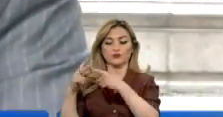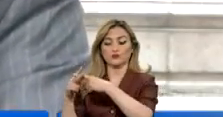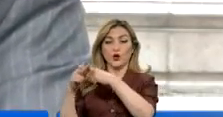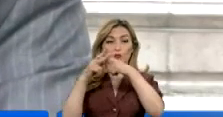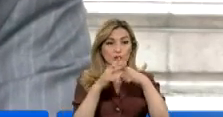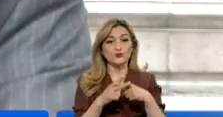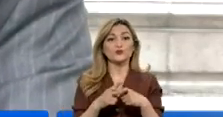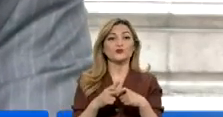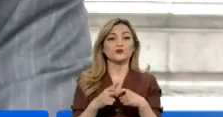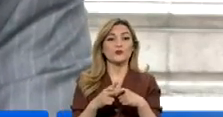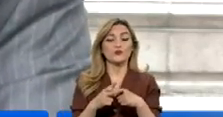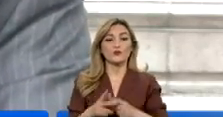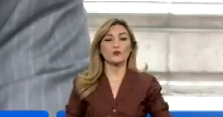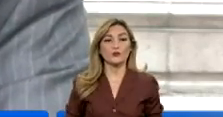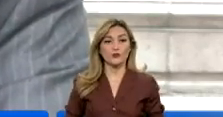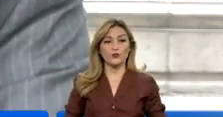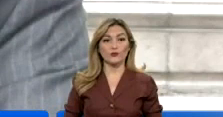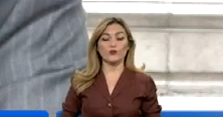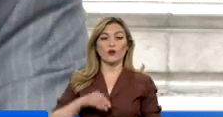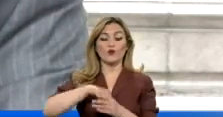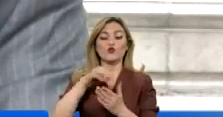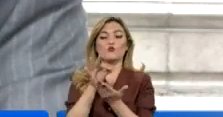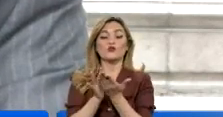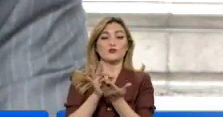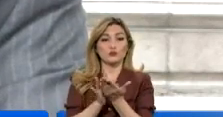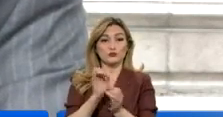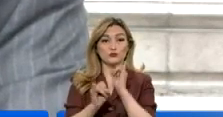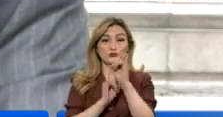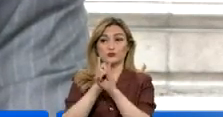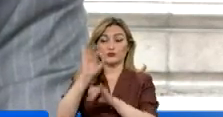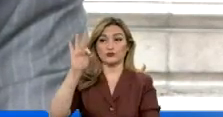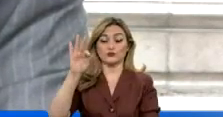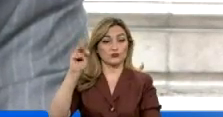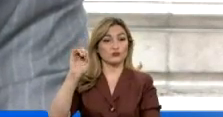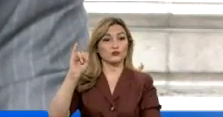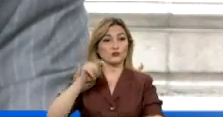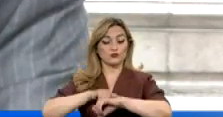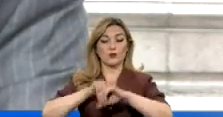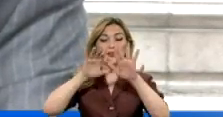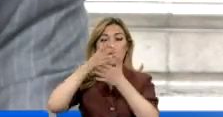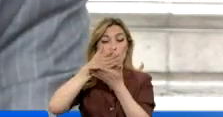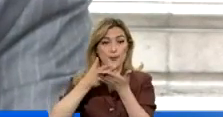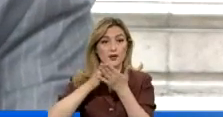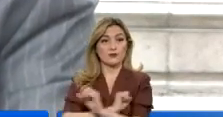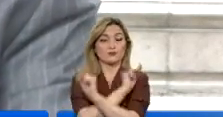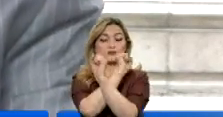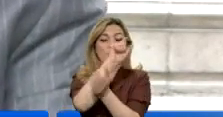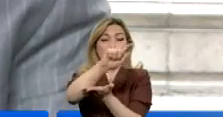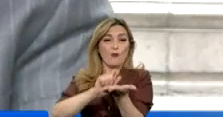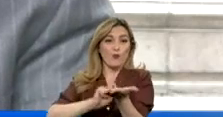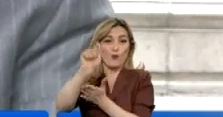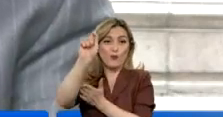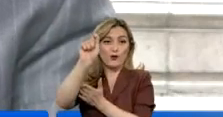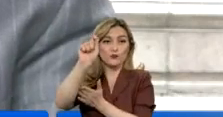crédito del Fondo Monetario Internacional el día de hoy, a las 10:30 de la mañana, ha sido aprobado